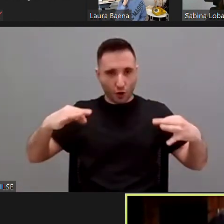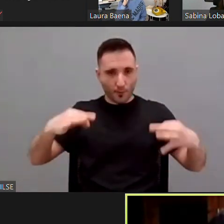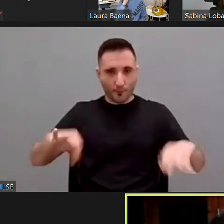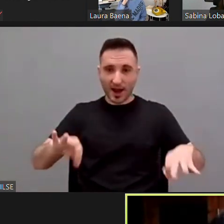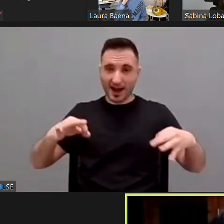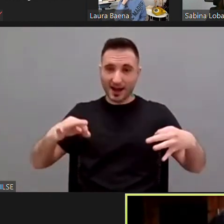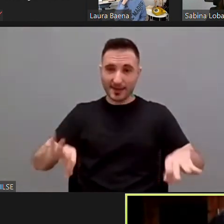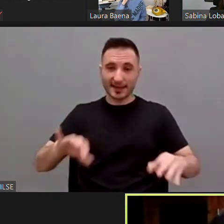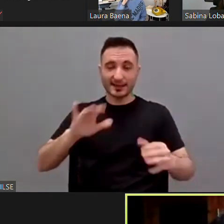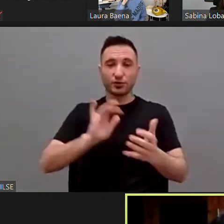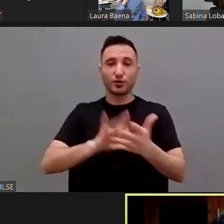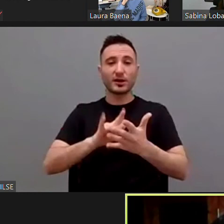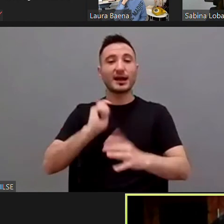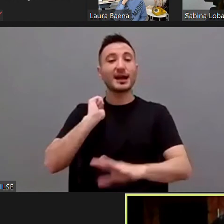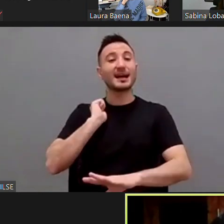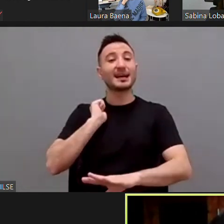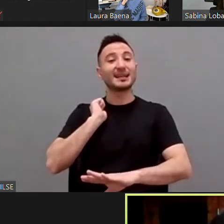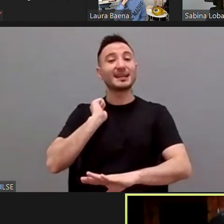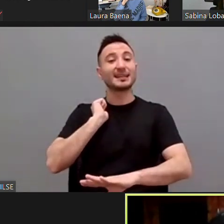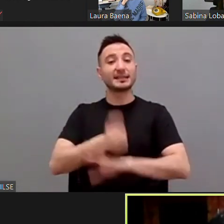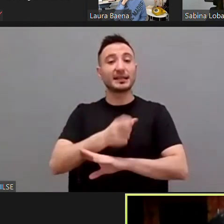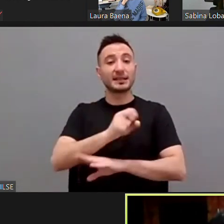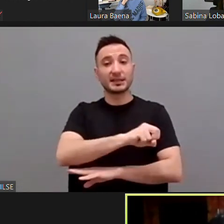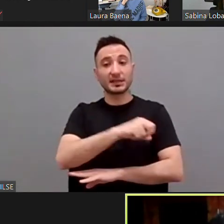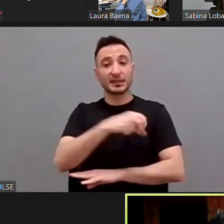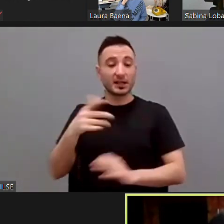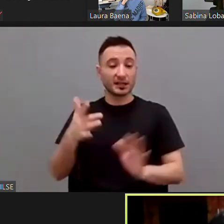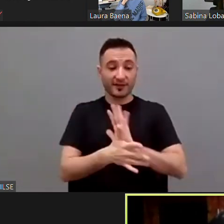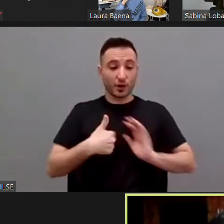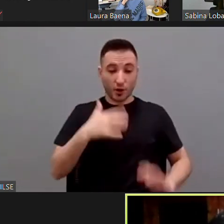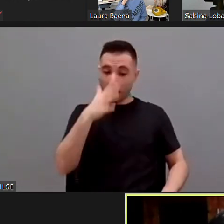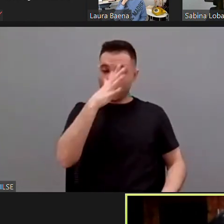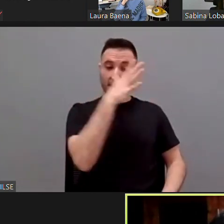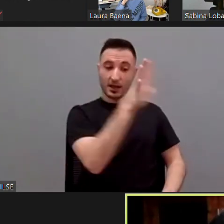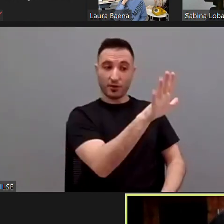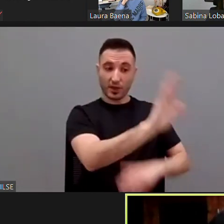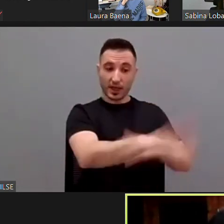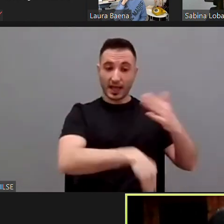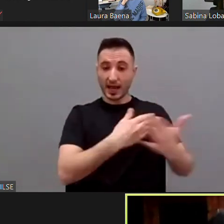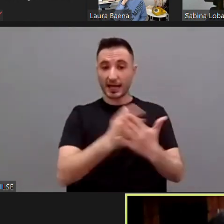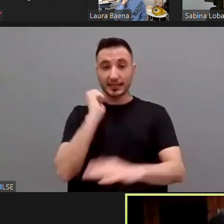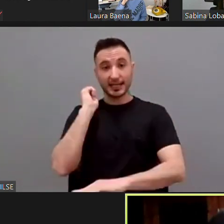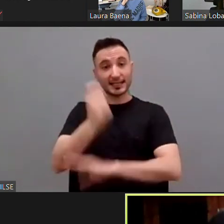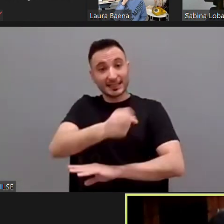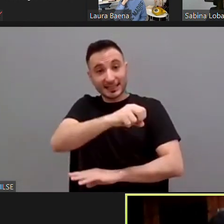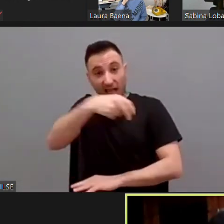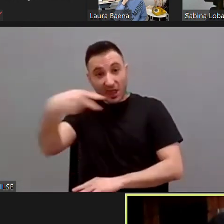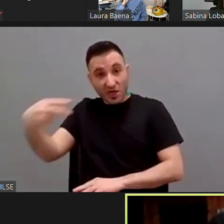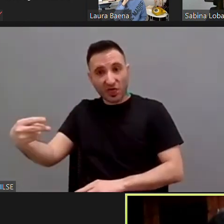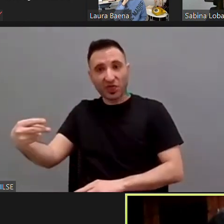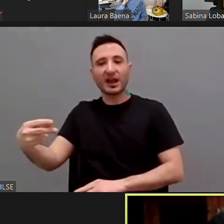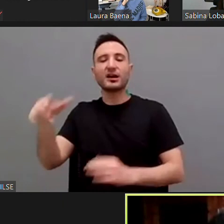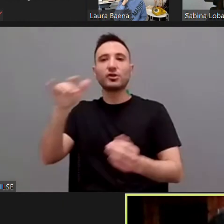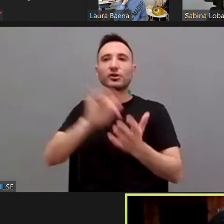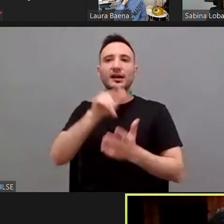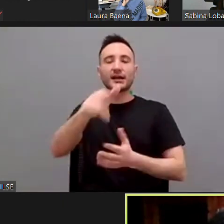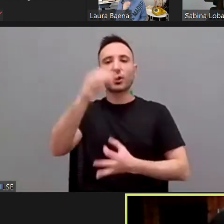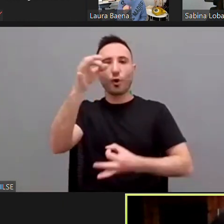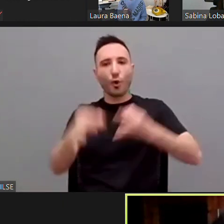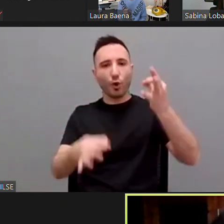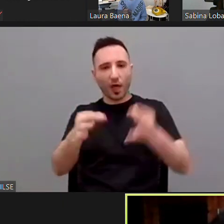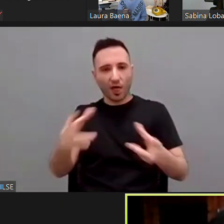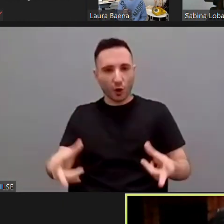haya desde que se presenta demanda hasta que tengamos sentencia. Si son unos juzgados sociales, a lo